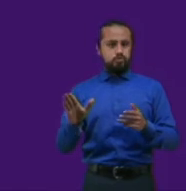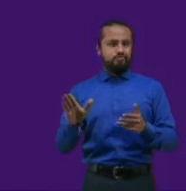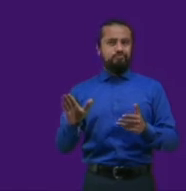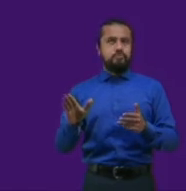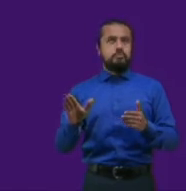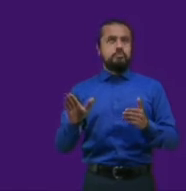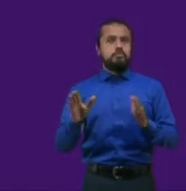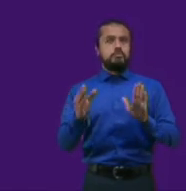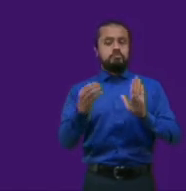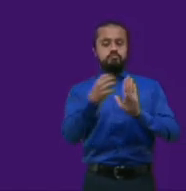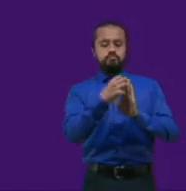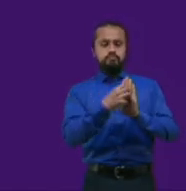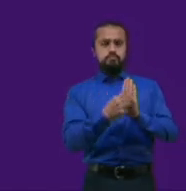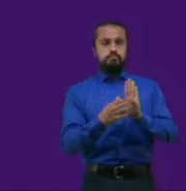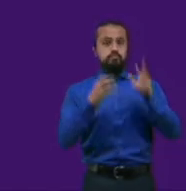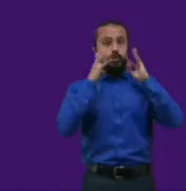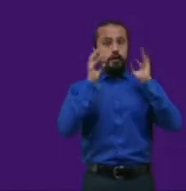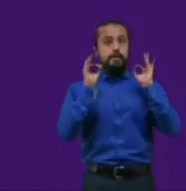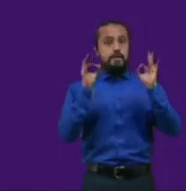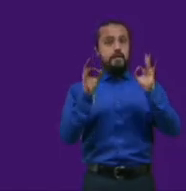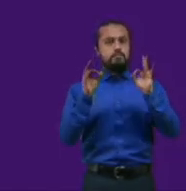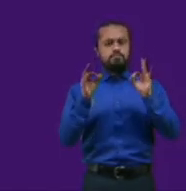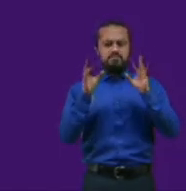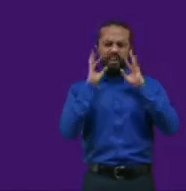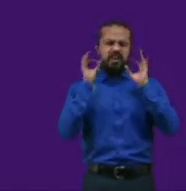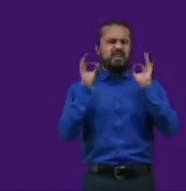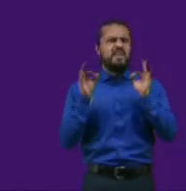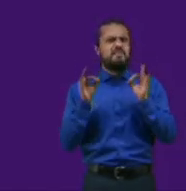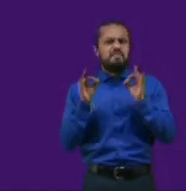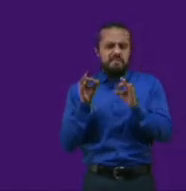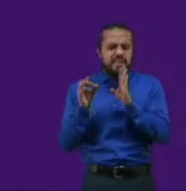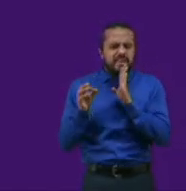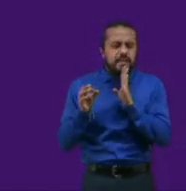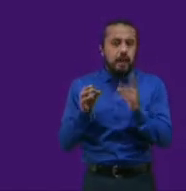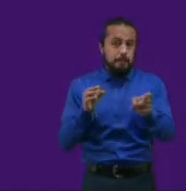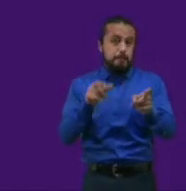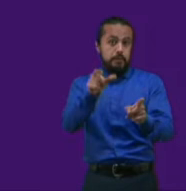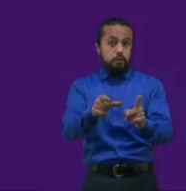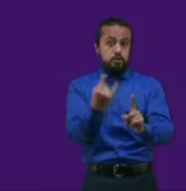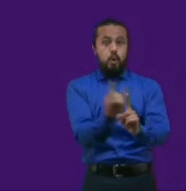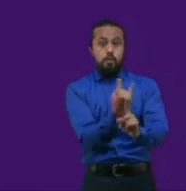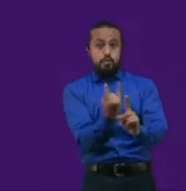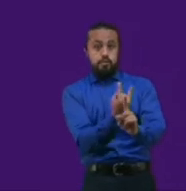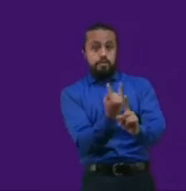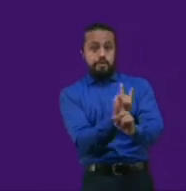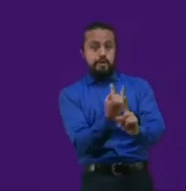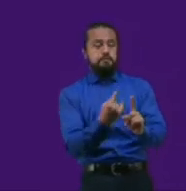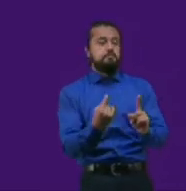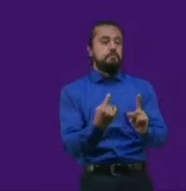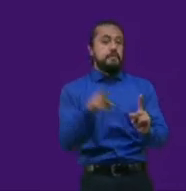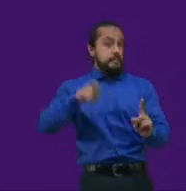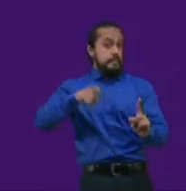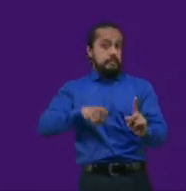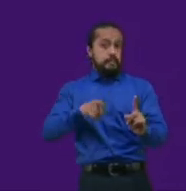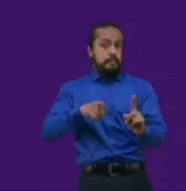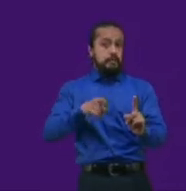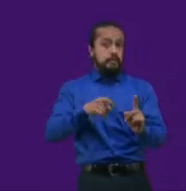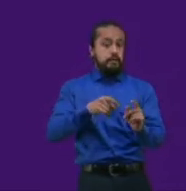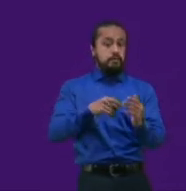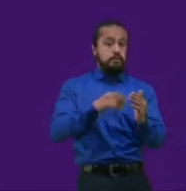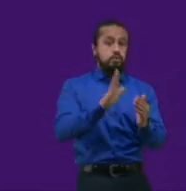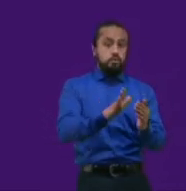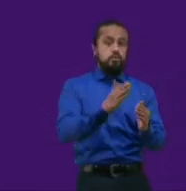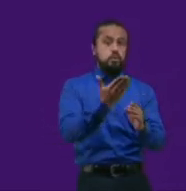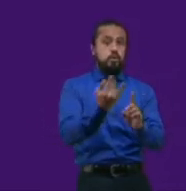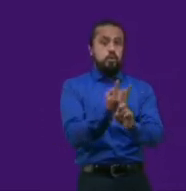manera eficiente. ¿De manera eficiente para quién? Entonces, obviamente para el usuario que necesita el dinero, ¿sí? Y que tenga una experiencia de usuario